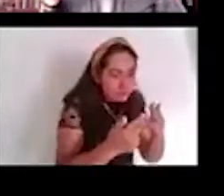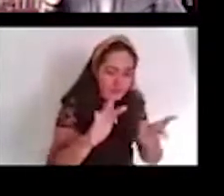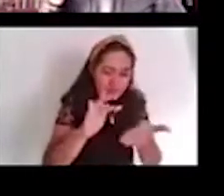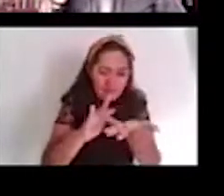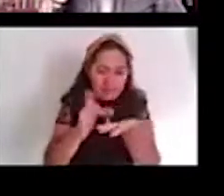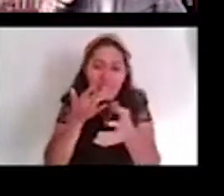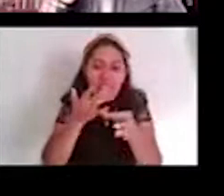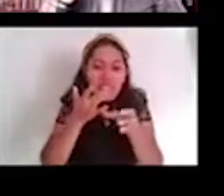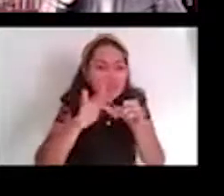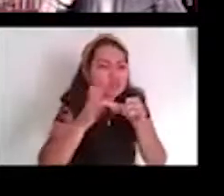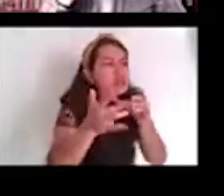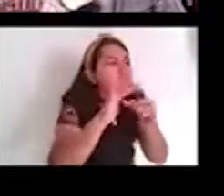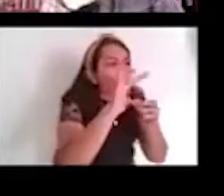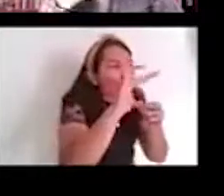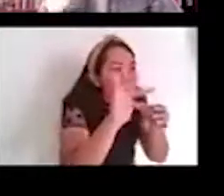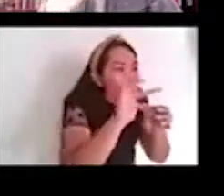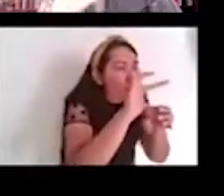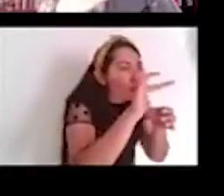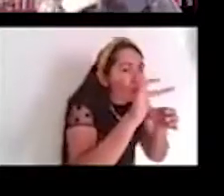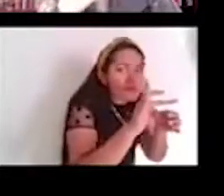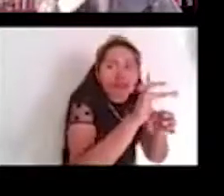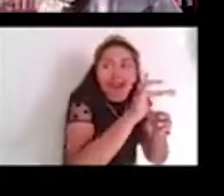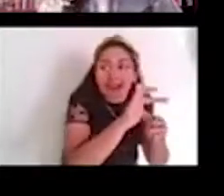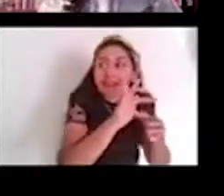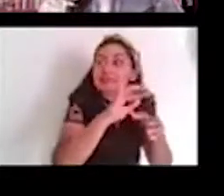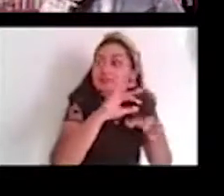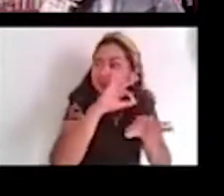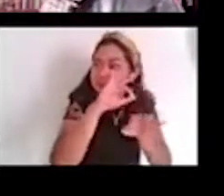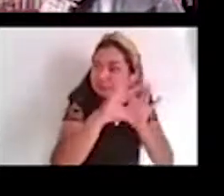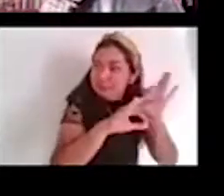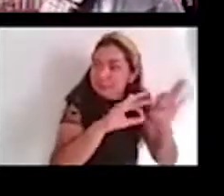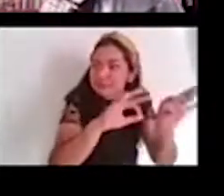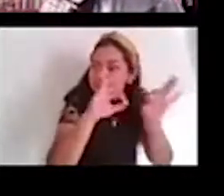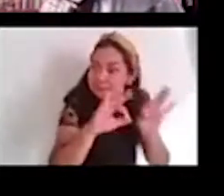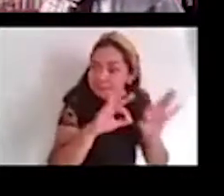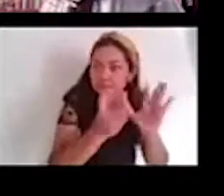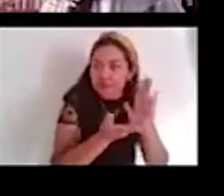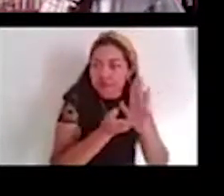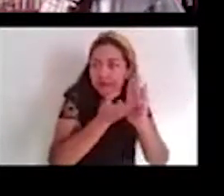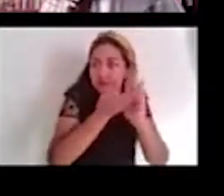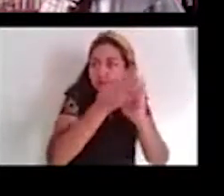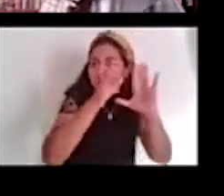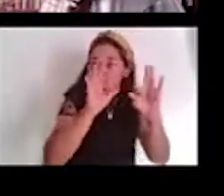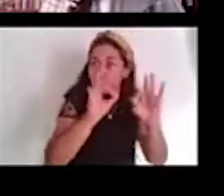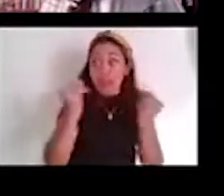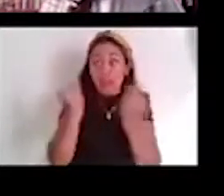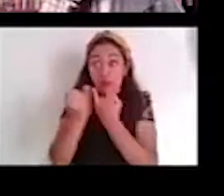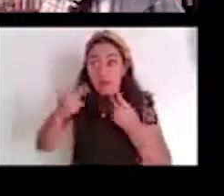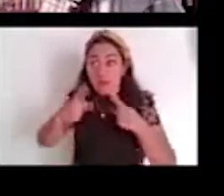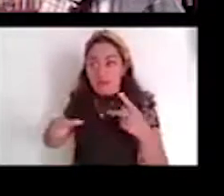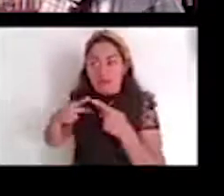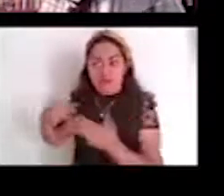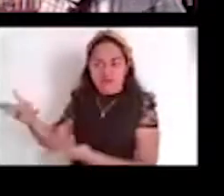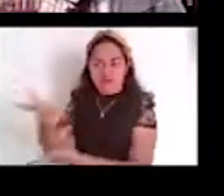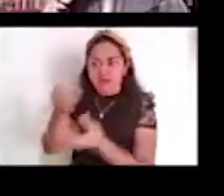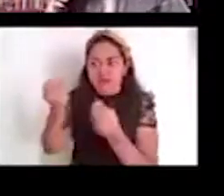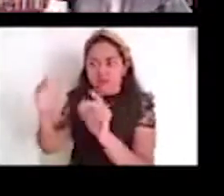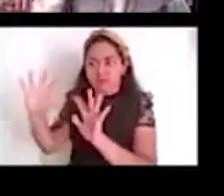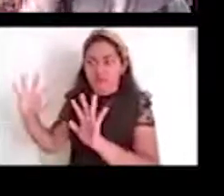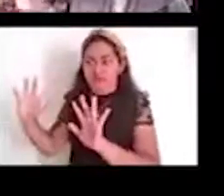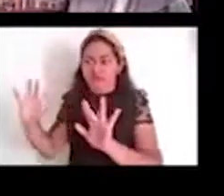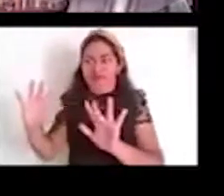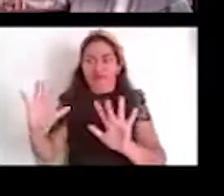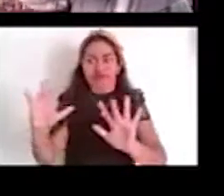se habla del trabajo colectivo con que se conservaban estas, y que en Huejotzingo también se refiere